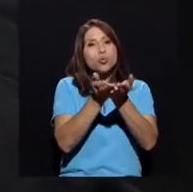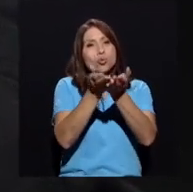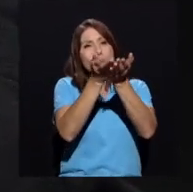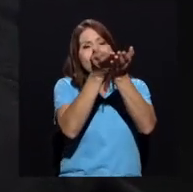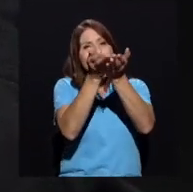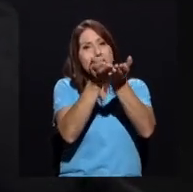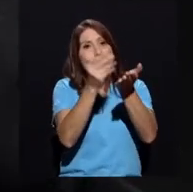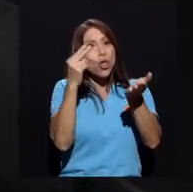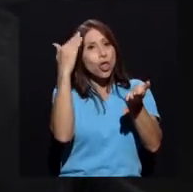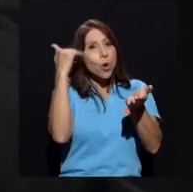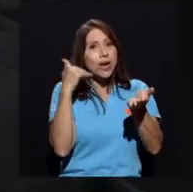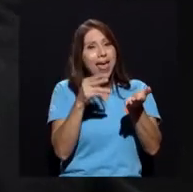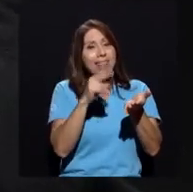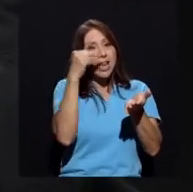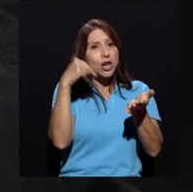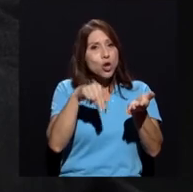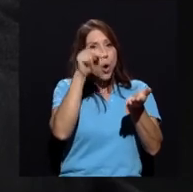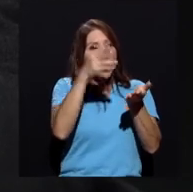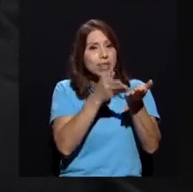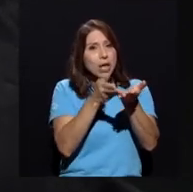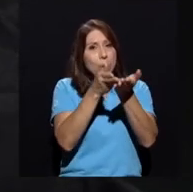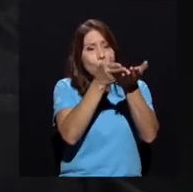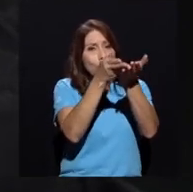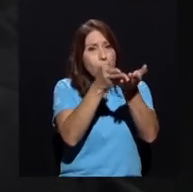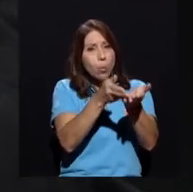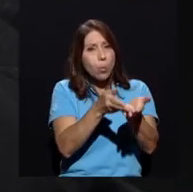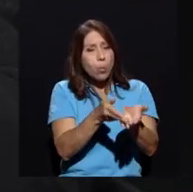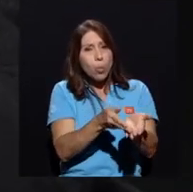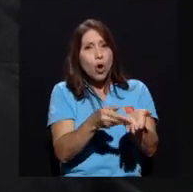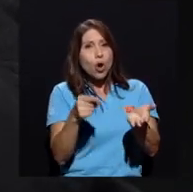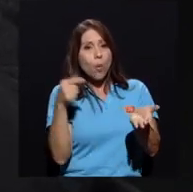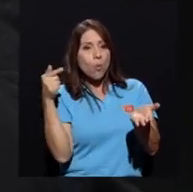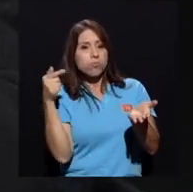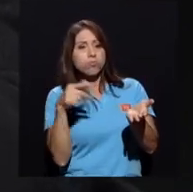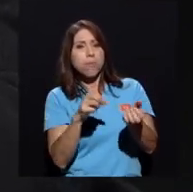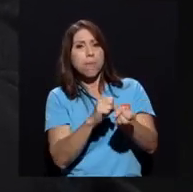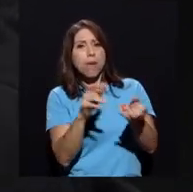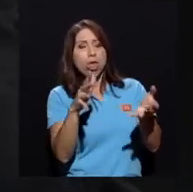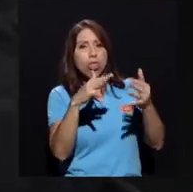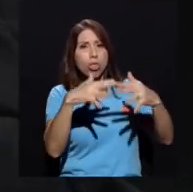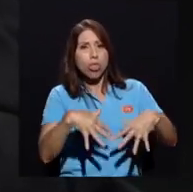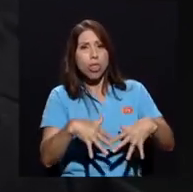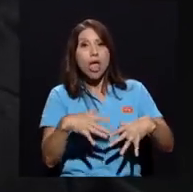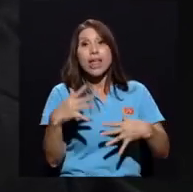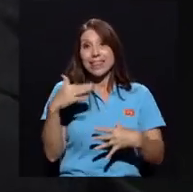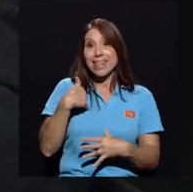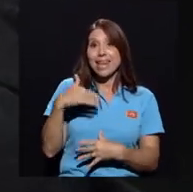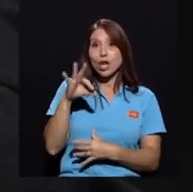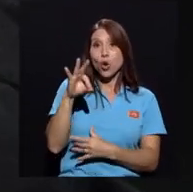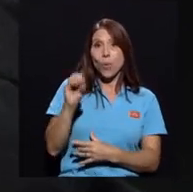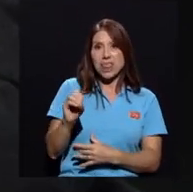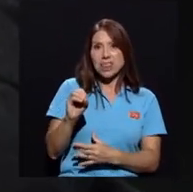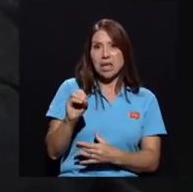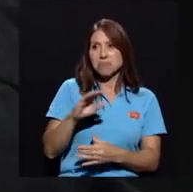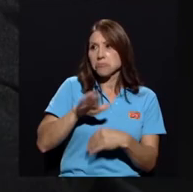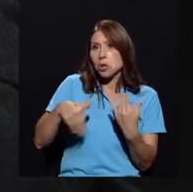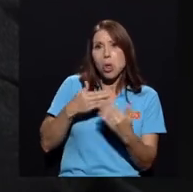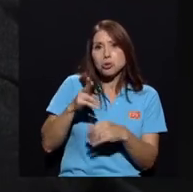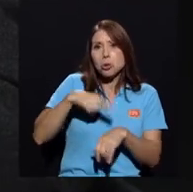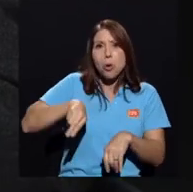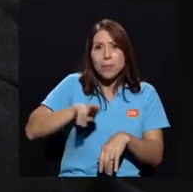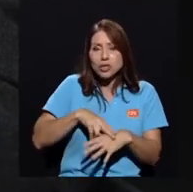norcoreano para demostrar, ya que usted mencionó los submarinos, son muy importantes, tienen 90, todos son convencionales, no son atómicos, etc. Podríamos